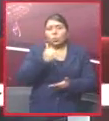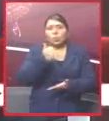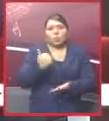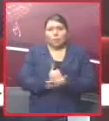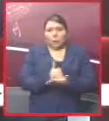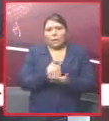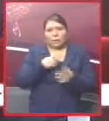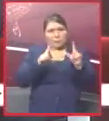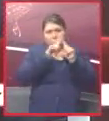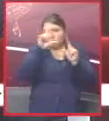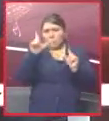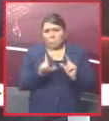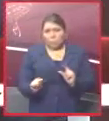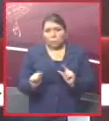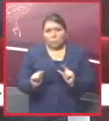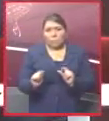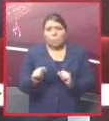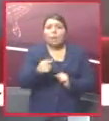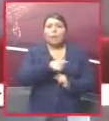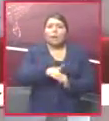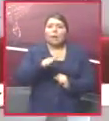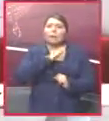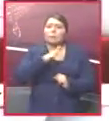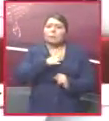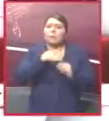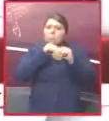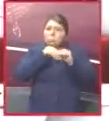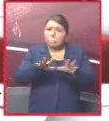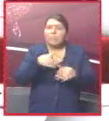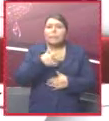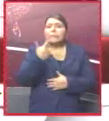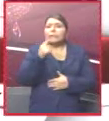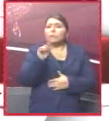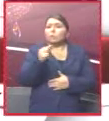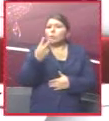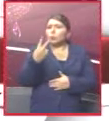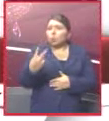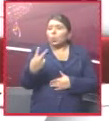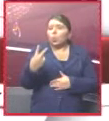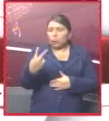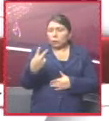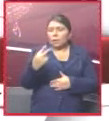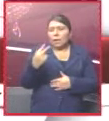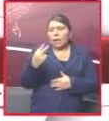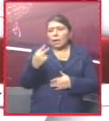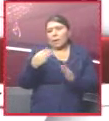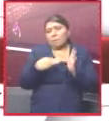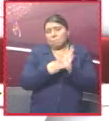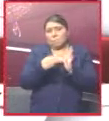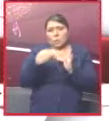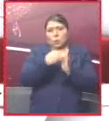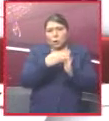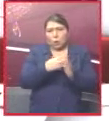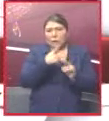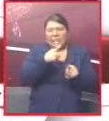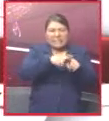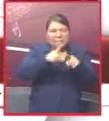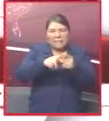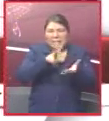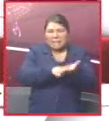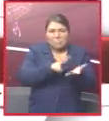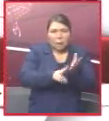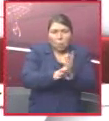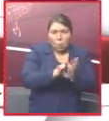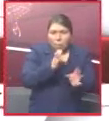las entidades del país. Se han publicado ya 7.2 millones de precios, de cómo, en